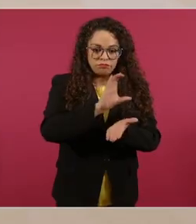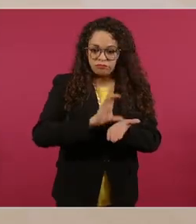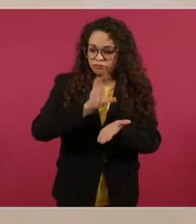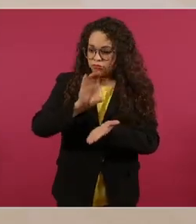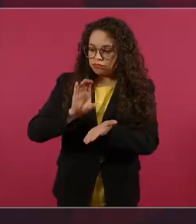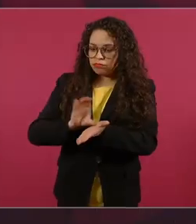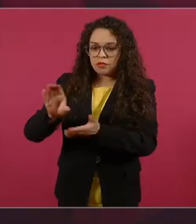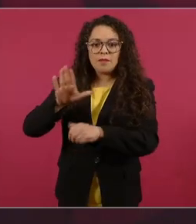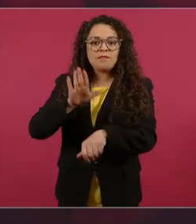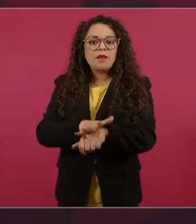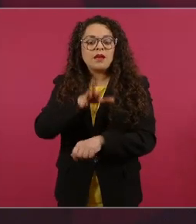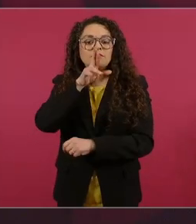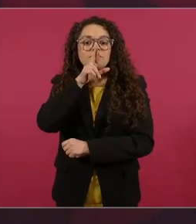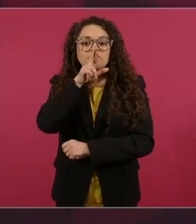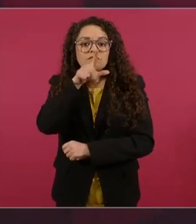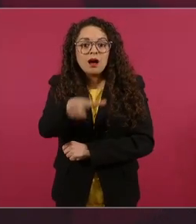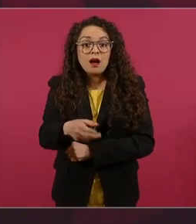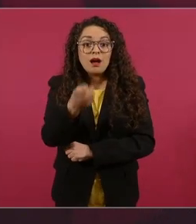Y ese es el cambio.